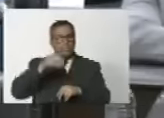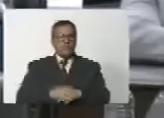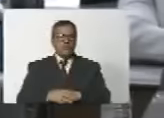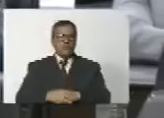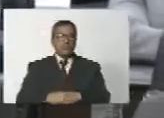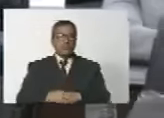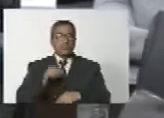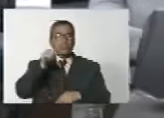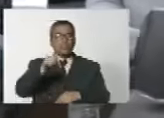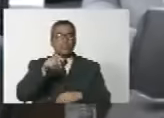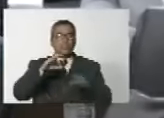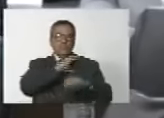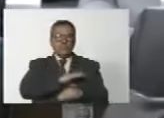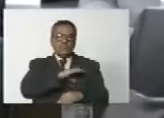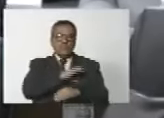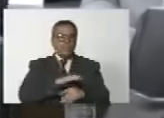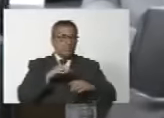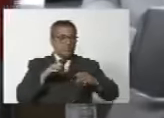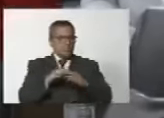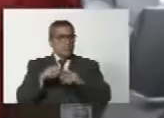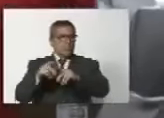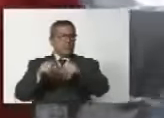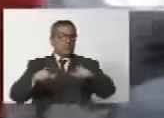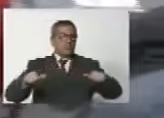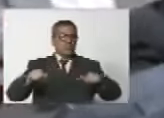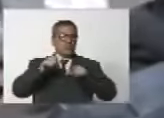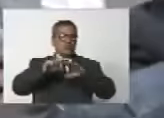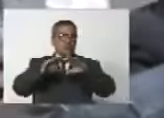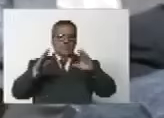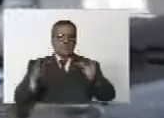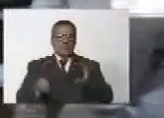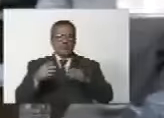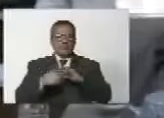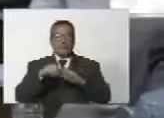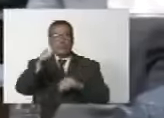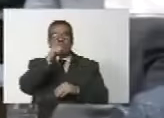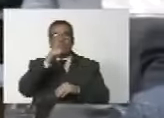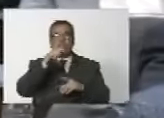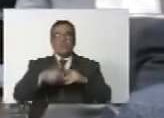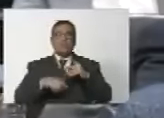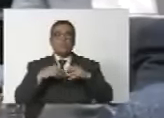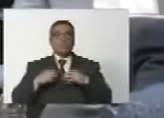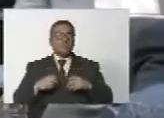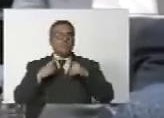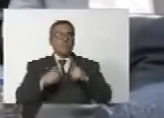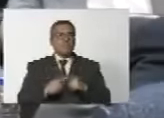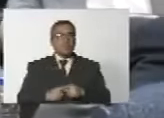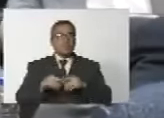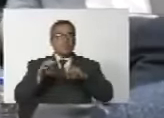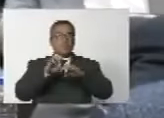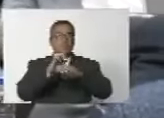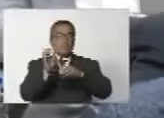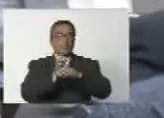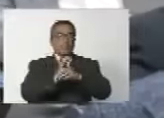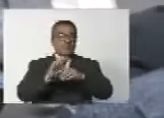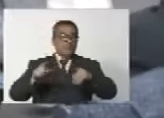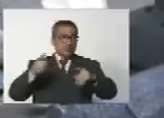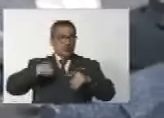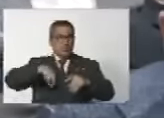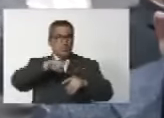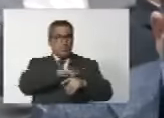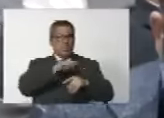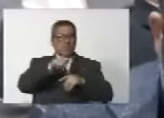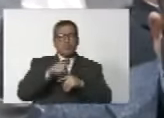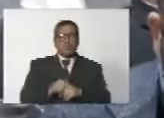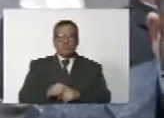que esos comités de tierra urbana, que después fueron las mesas técnicas de agua, los comités de salud, de educación, todas nuestras